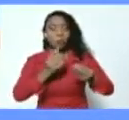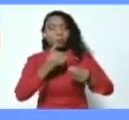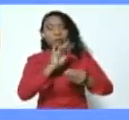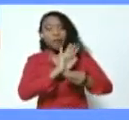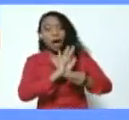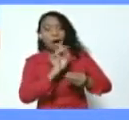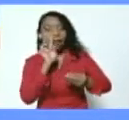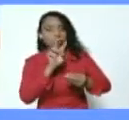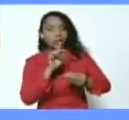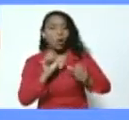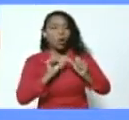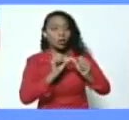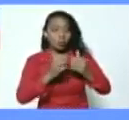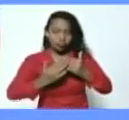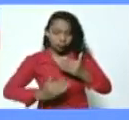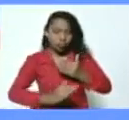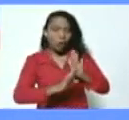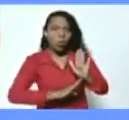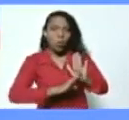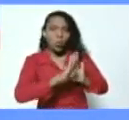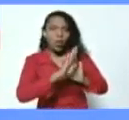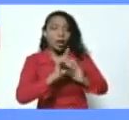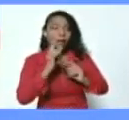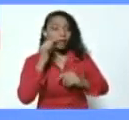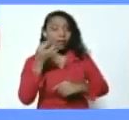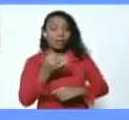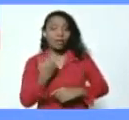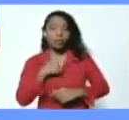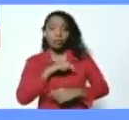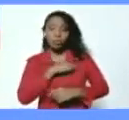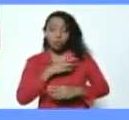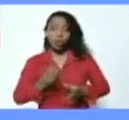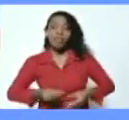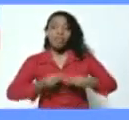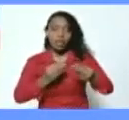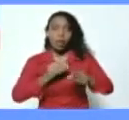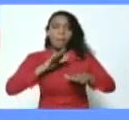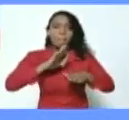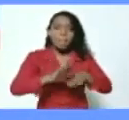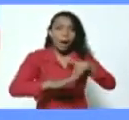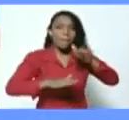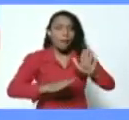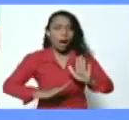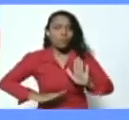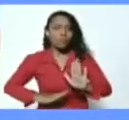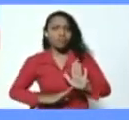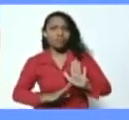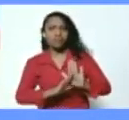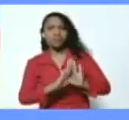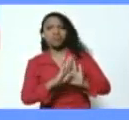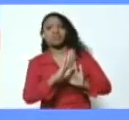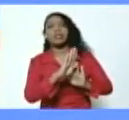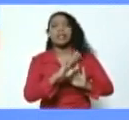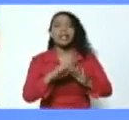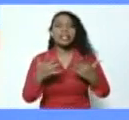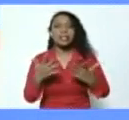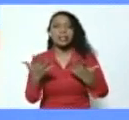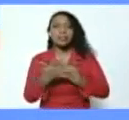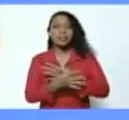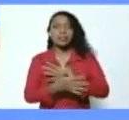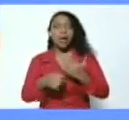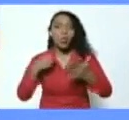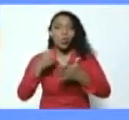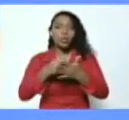seguimos avanzando. Verdaderamente estamos dando pasos importantísimos en lo que la